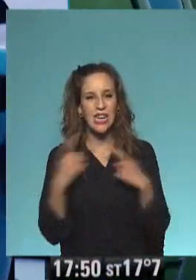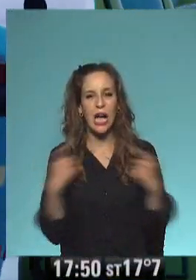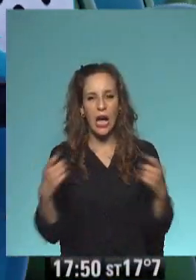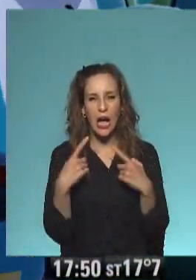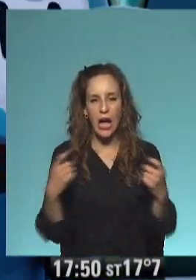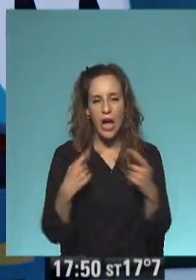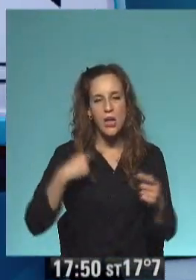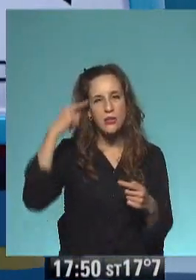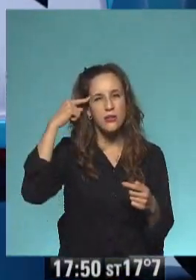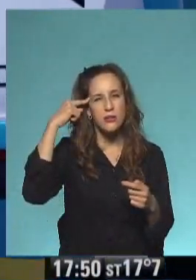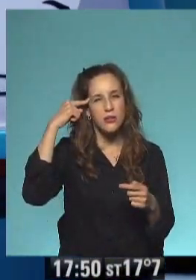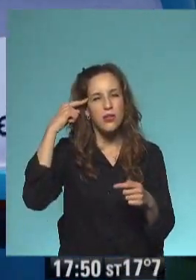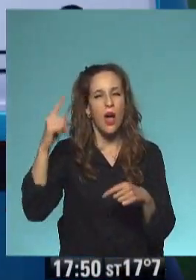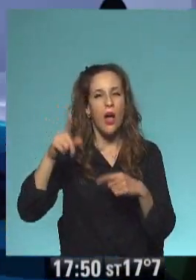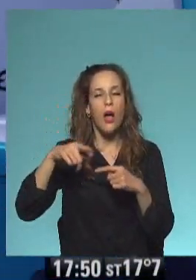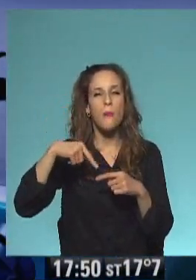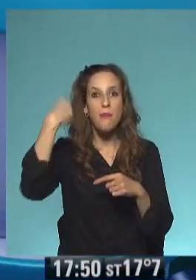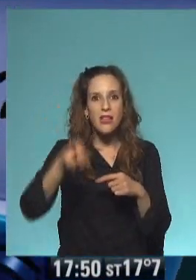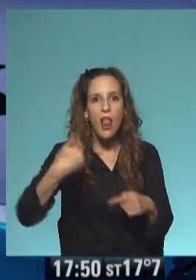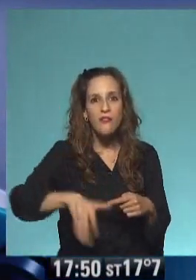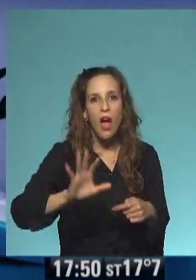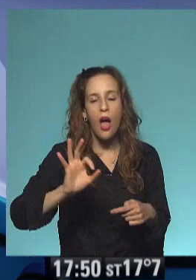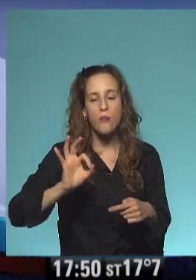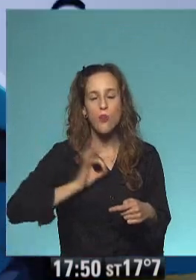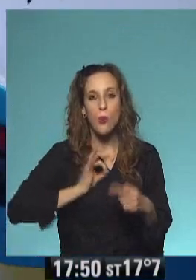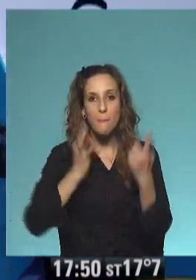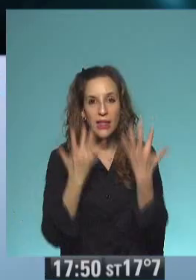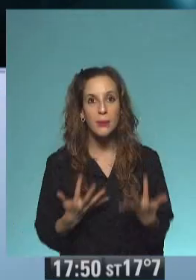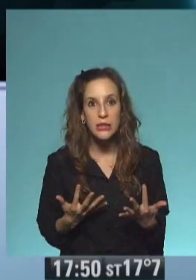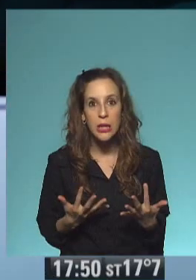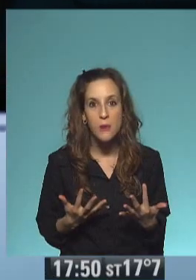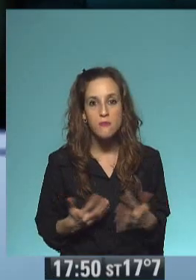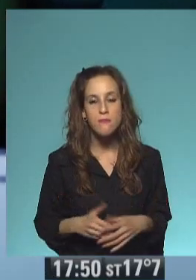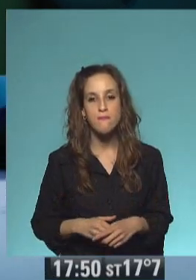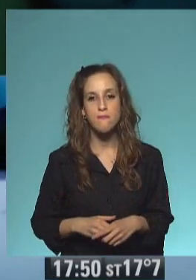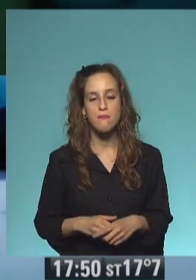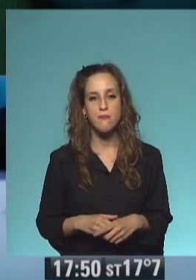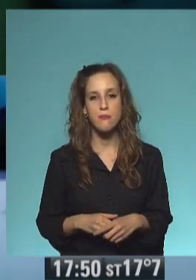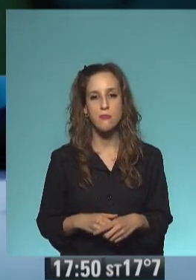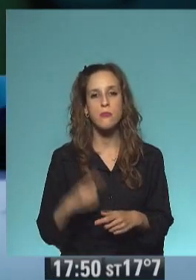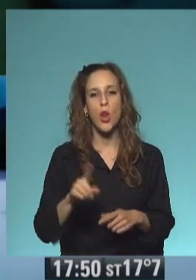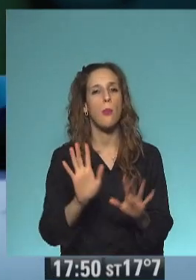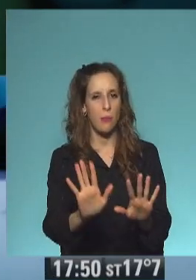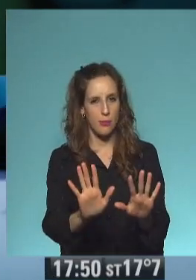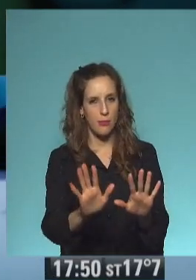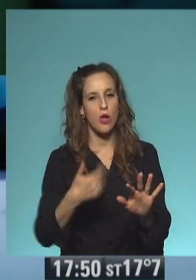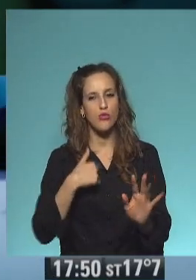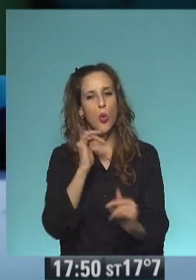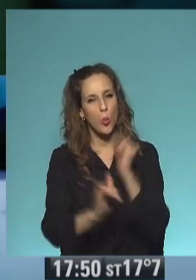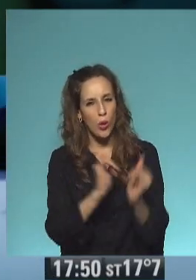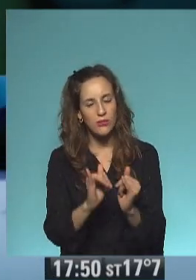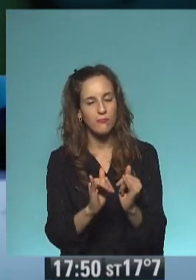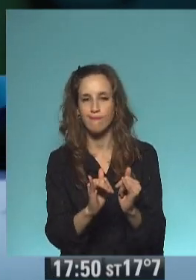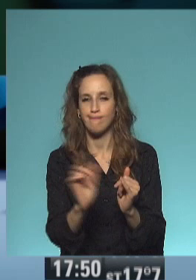al día siguiente tenía prueba de matemática. Así que por ahí no estaba tan mal. Pero esperen, estoy contando la historia